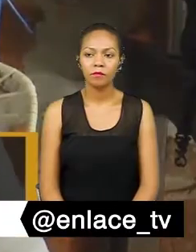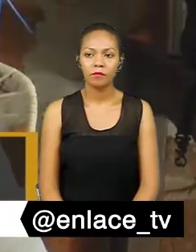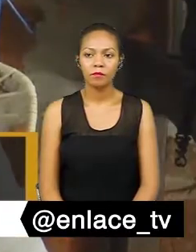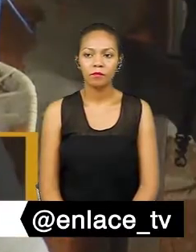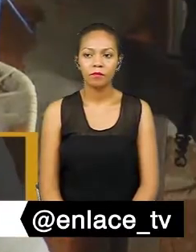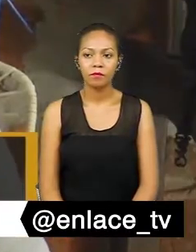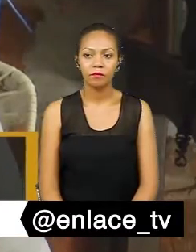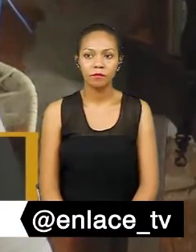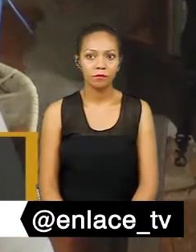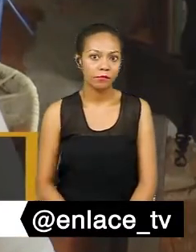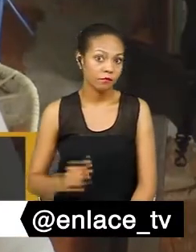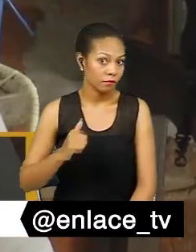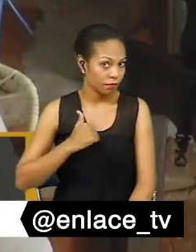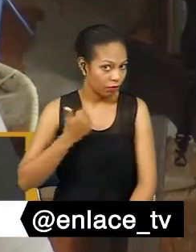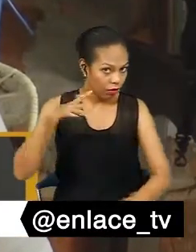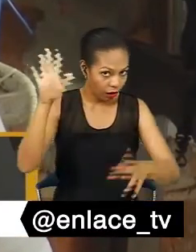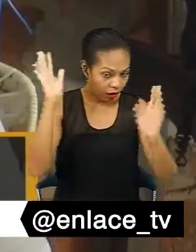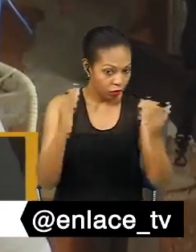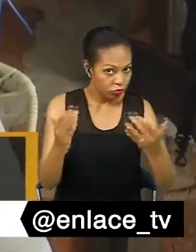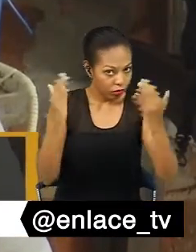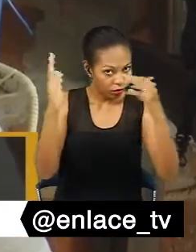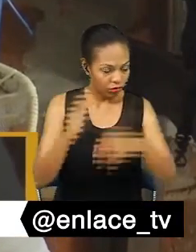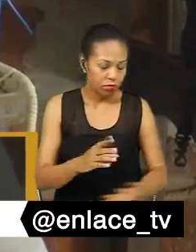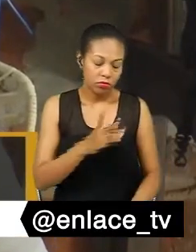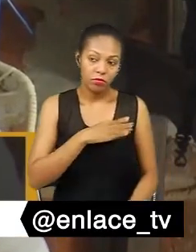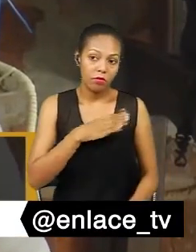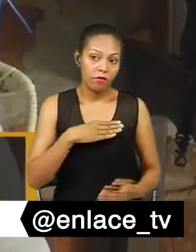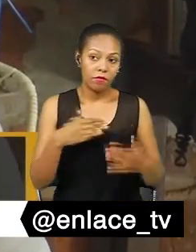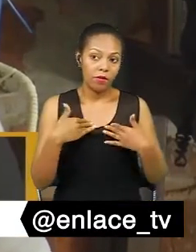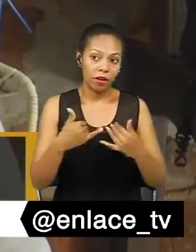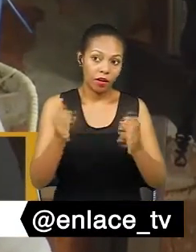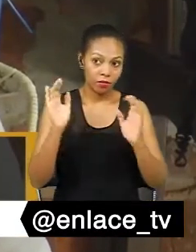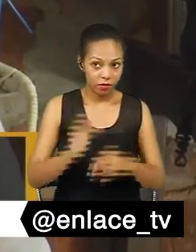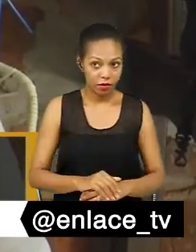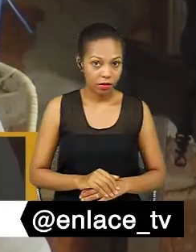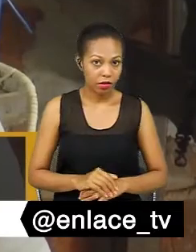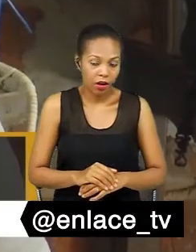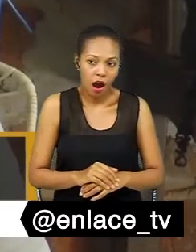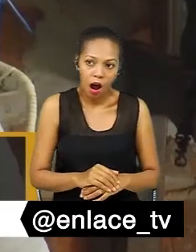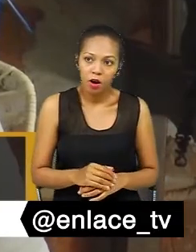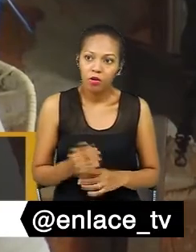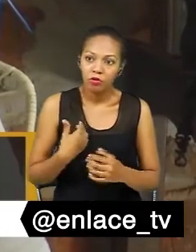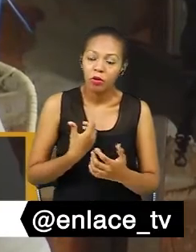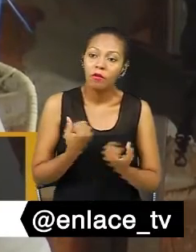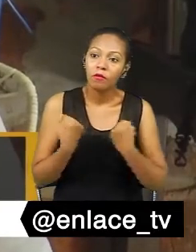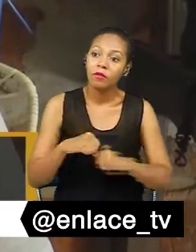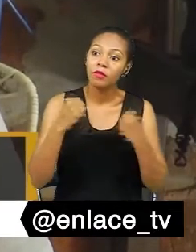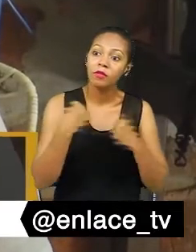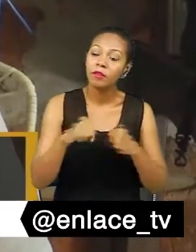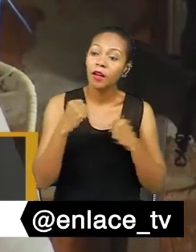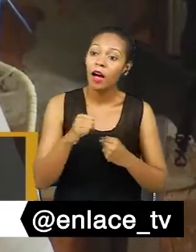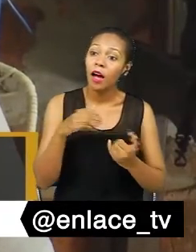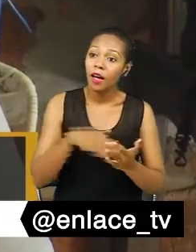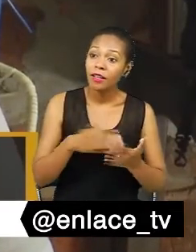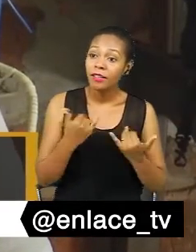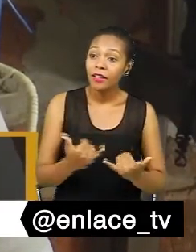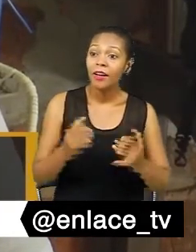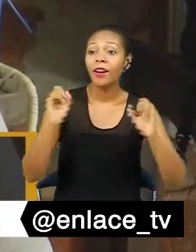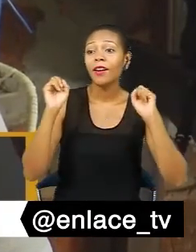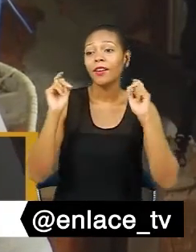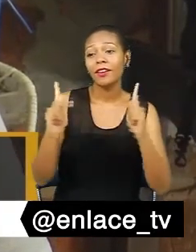No, pues excelente, porque me siento muy feliz. Inclusive me tocaba ir a trabajar y esperé y pedí permiso, porque de verdad es algo que